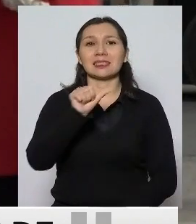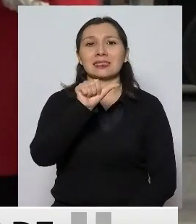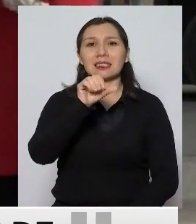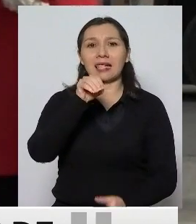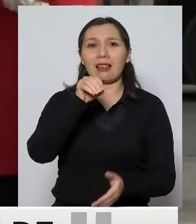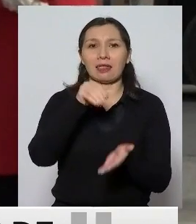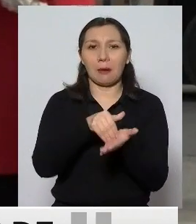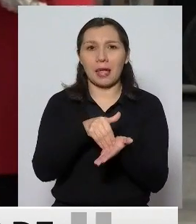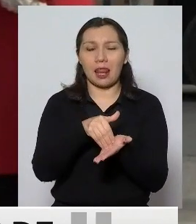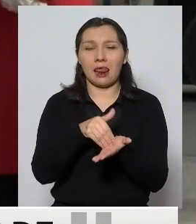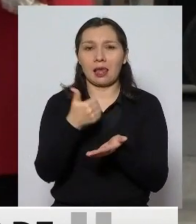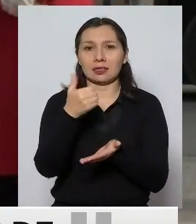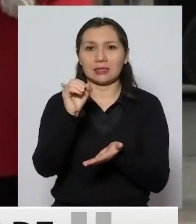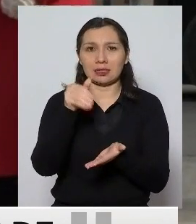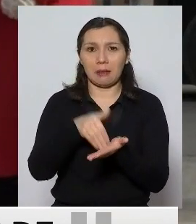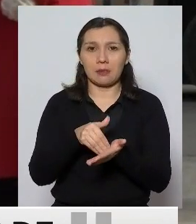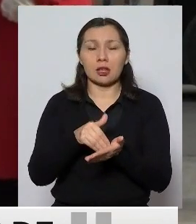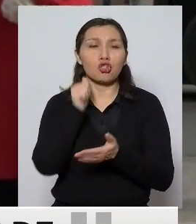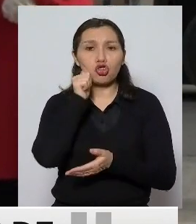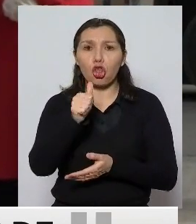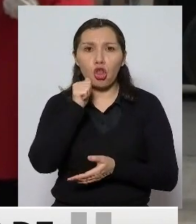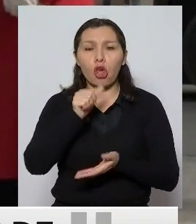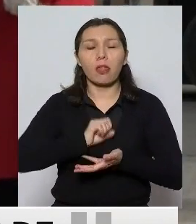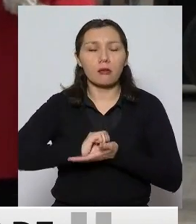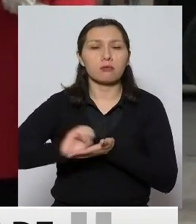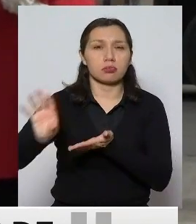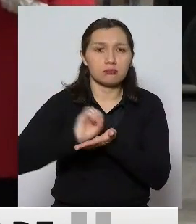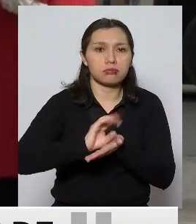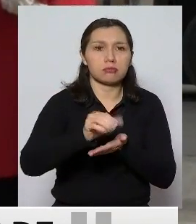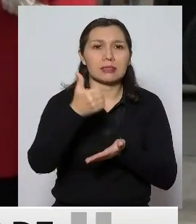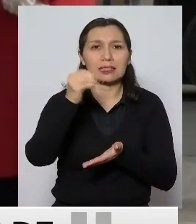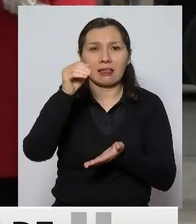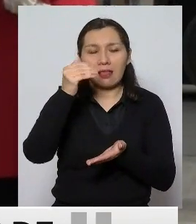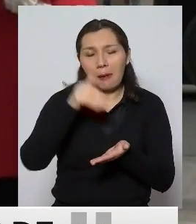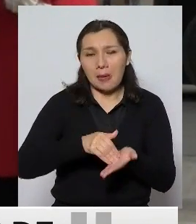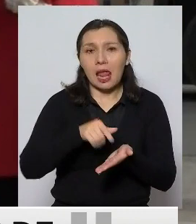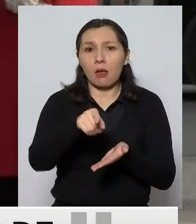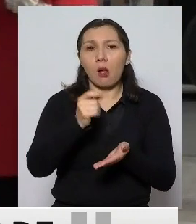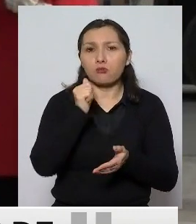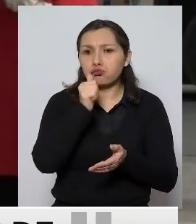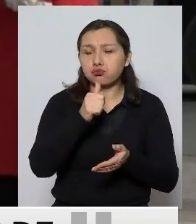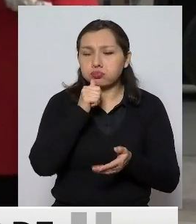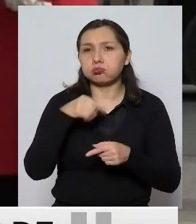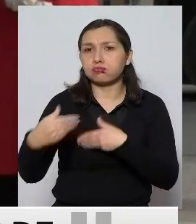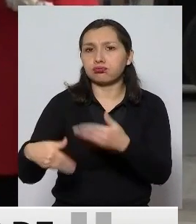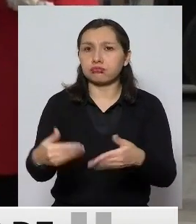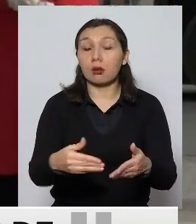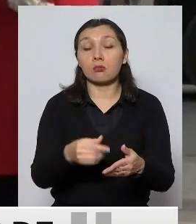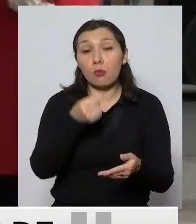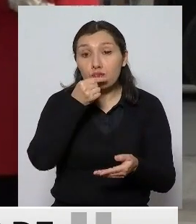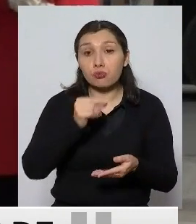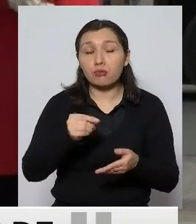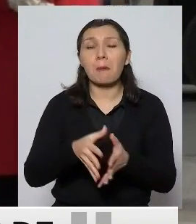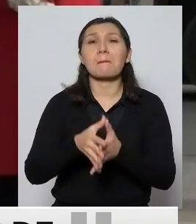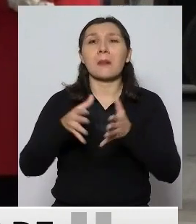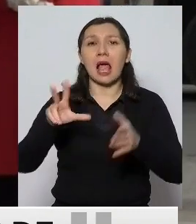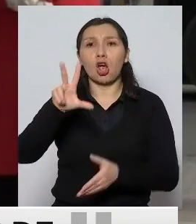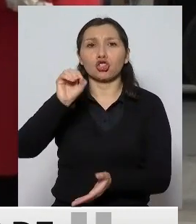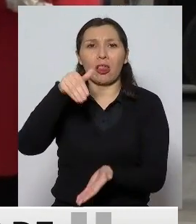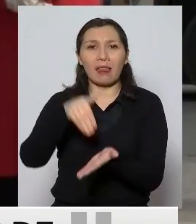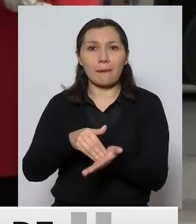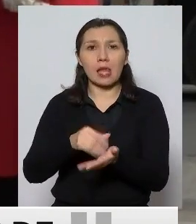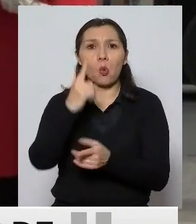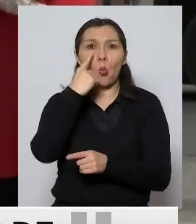60.000 las canastas diarias que vamos a distribuir en la región metropolitana. Y muy pronto vamos a aumentar a